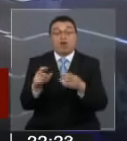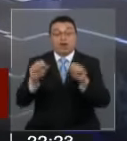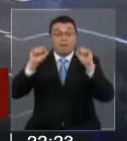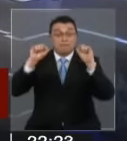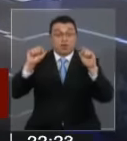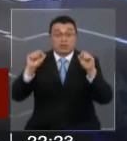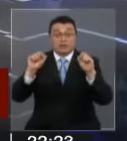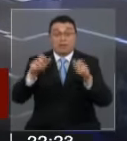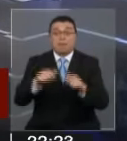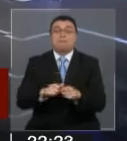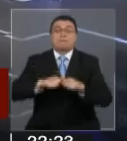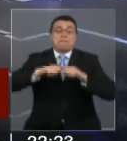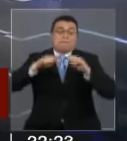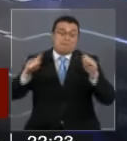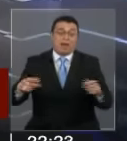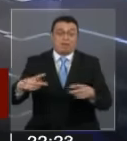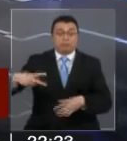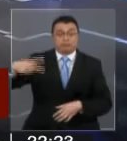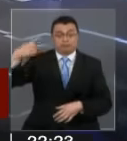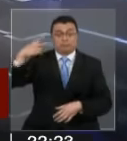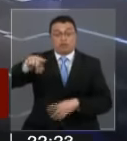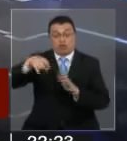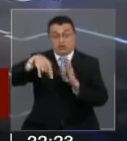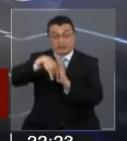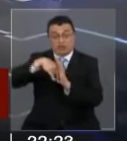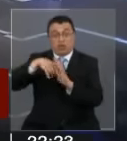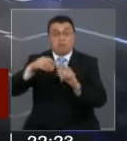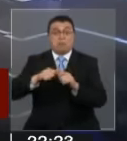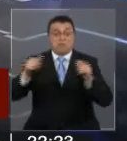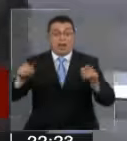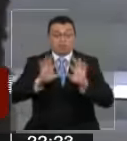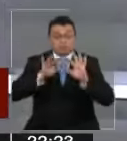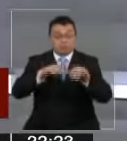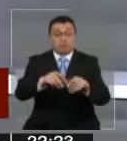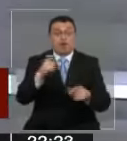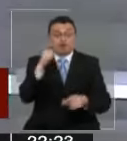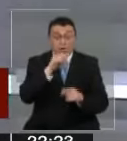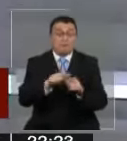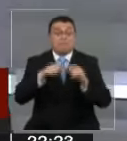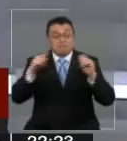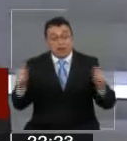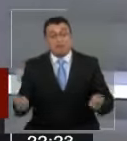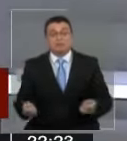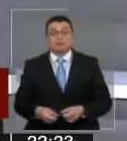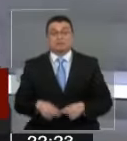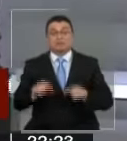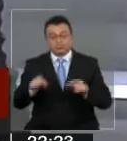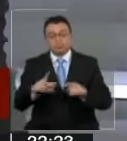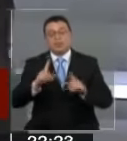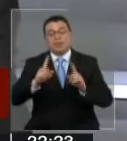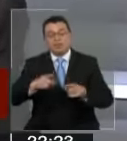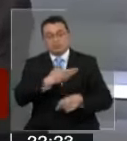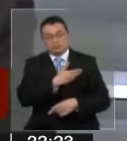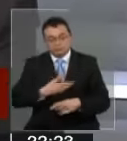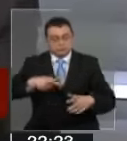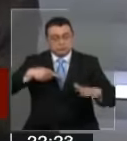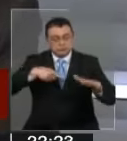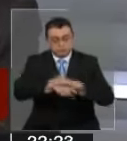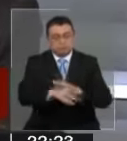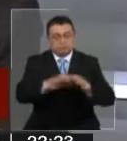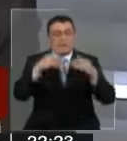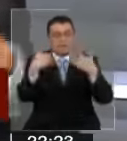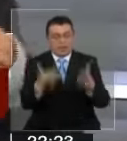puede ser aún mayor para muchos chilotes que el problema inicial de la marea roja. Y eso, ahí es donde obviamente se necesita la intervención del gobierno para generar el orden,